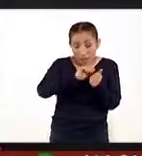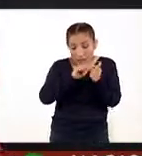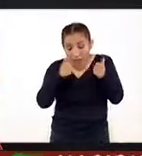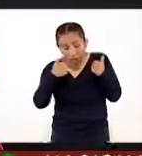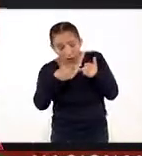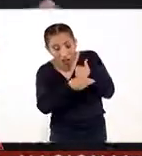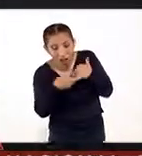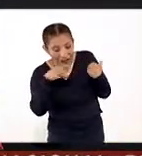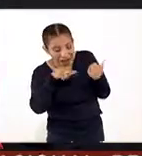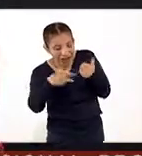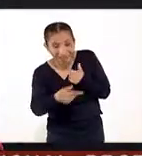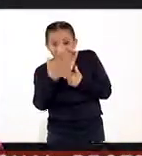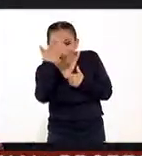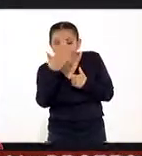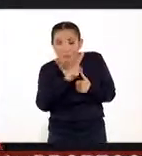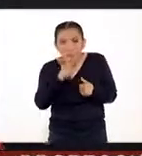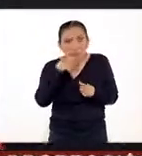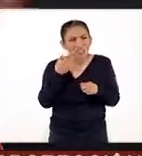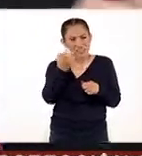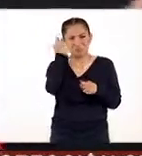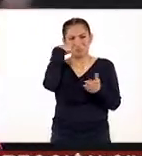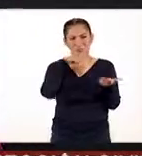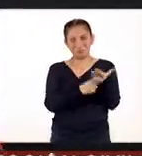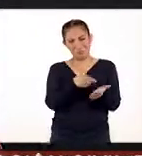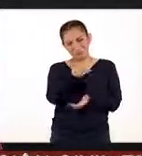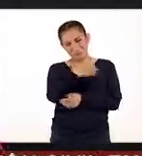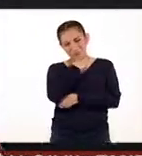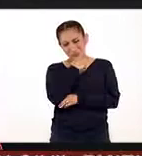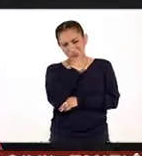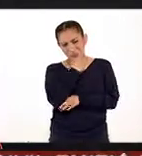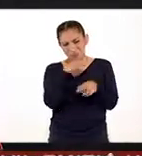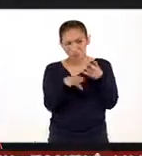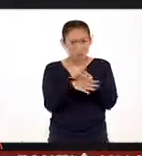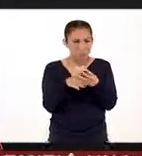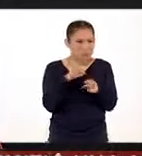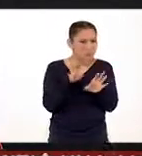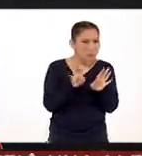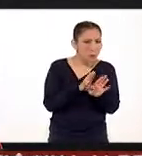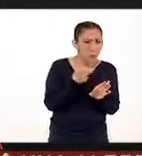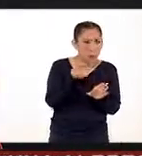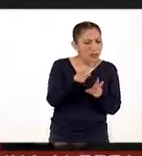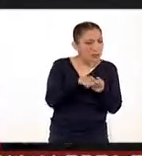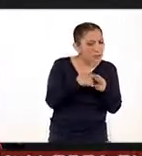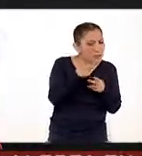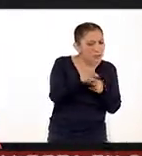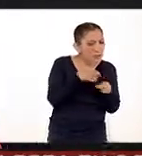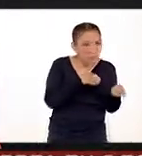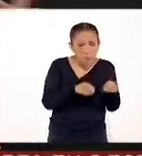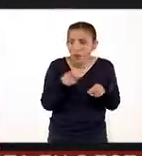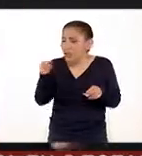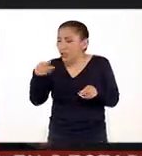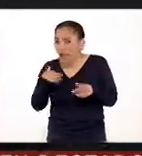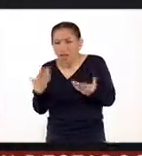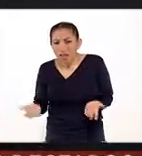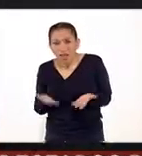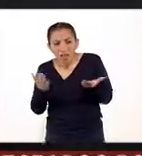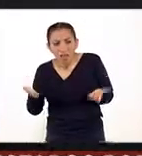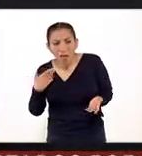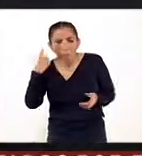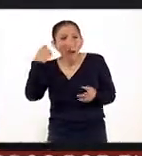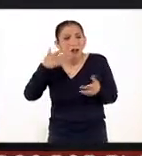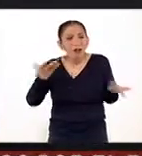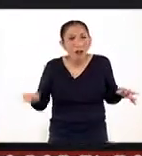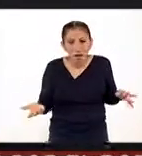detrás es justamente la habilidad para preguntarse ese tipo de cosas. Claro. ¿Quién detonó tal movimiento? ¿Qué motivación tuvo